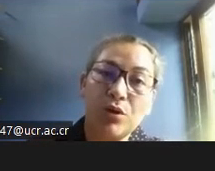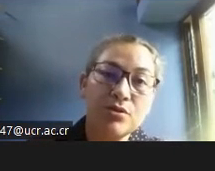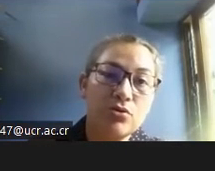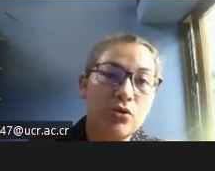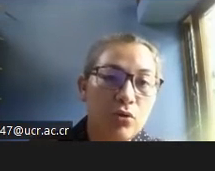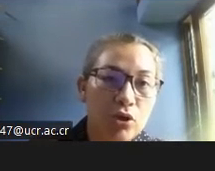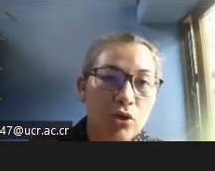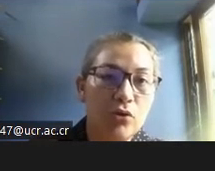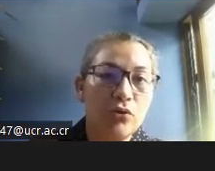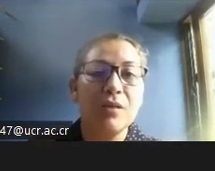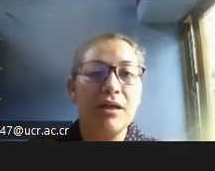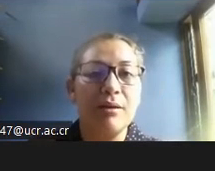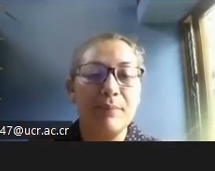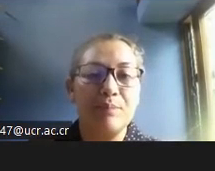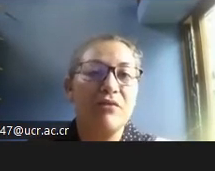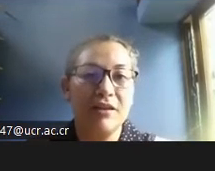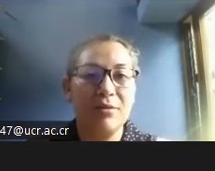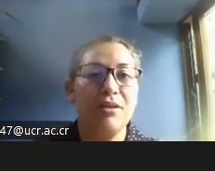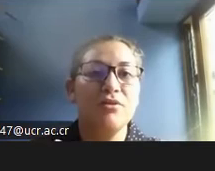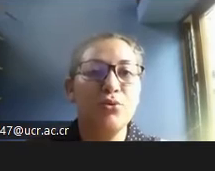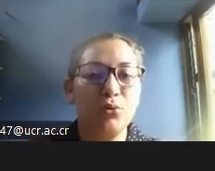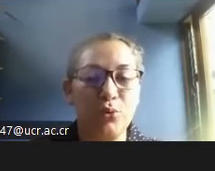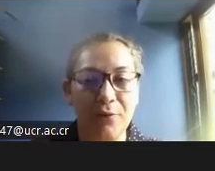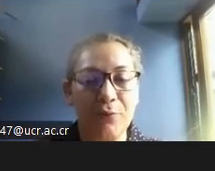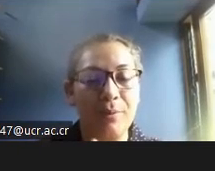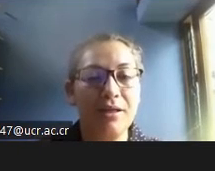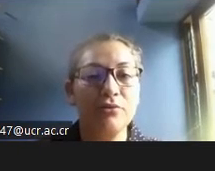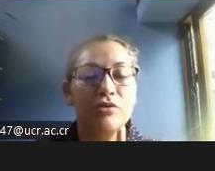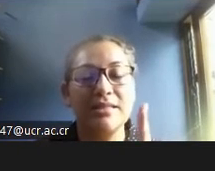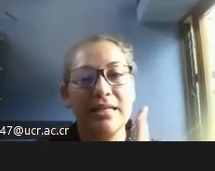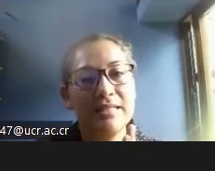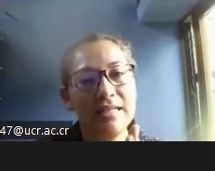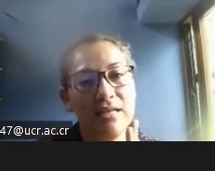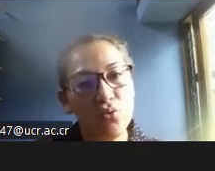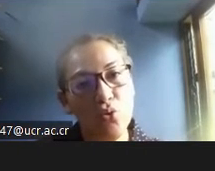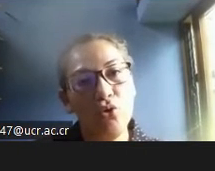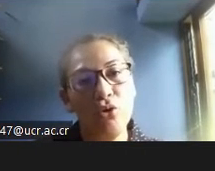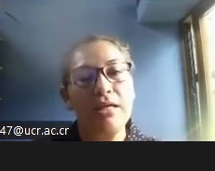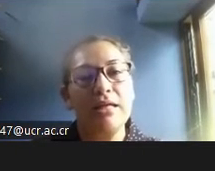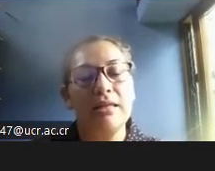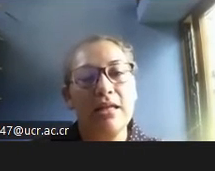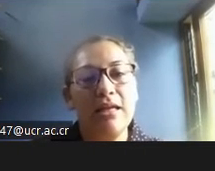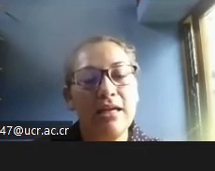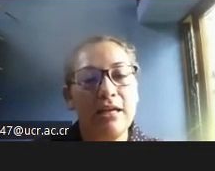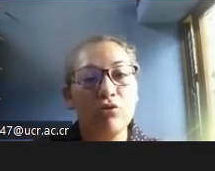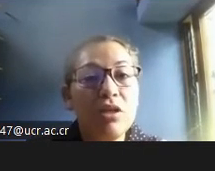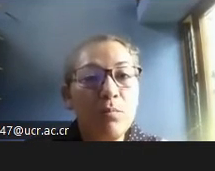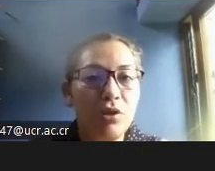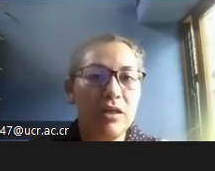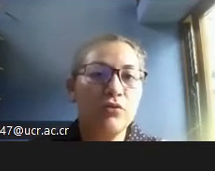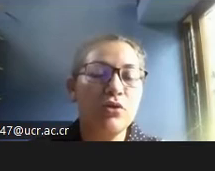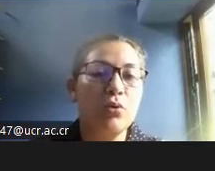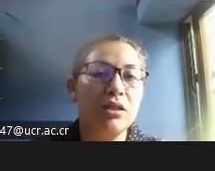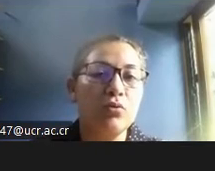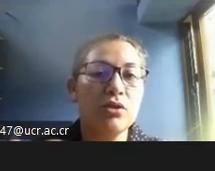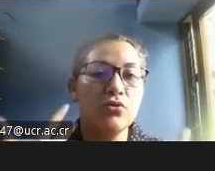por supuesto de un guión perfectamente estructurado, ¿verdad? Entonces, este es uno de los tipos